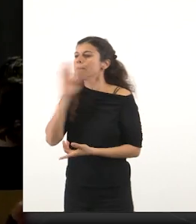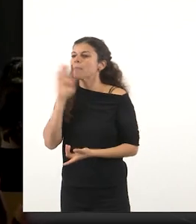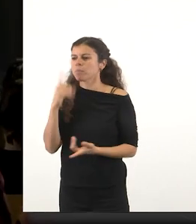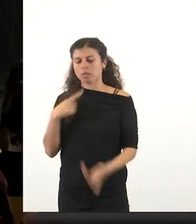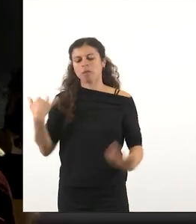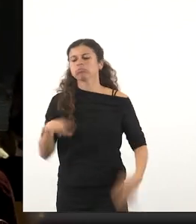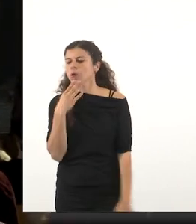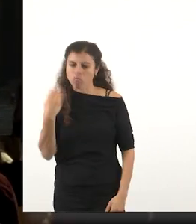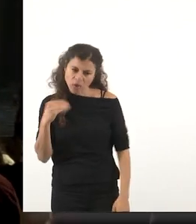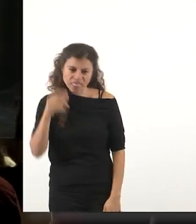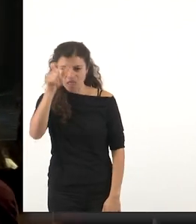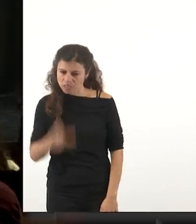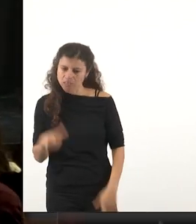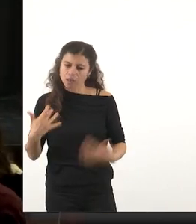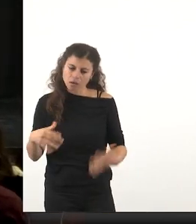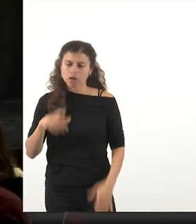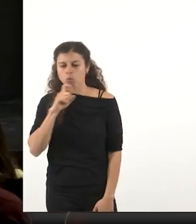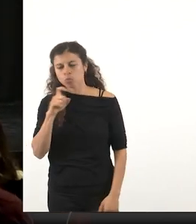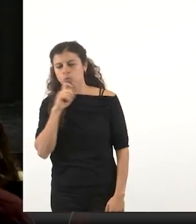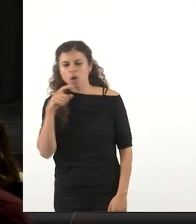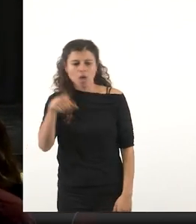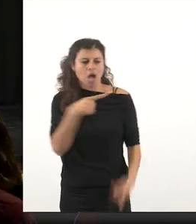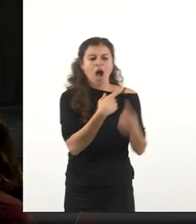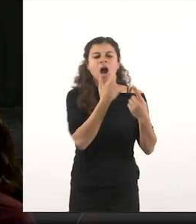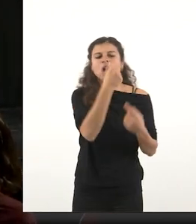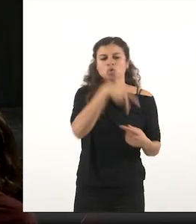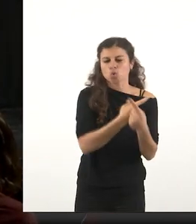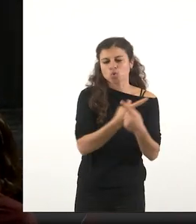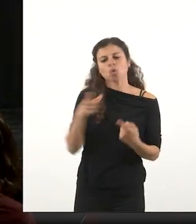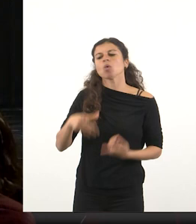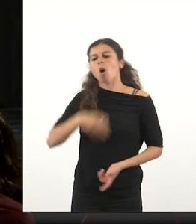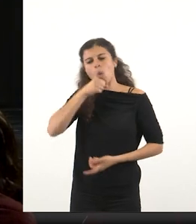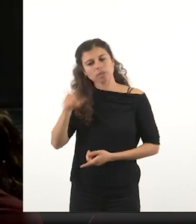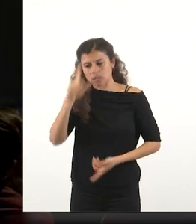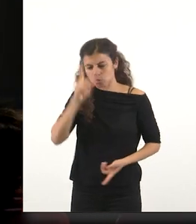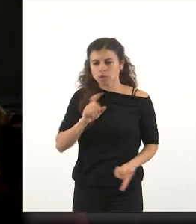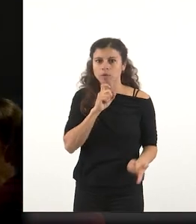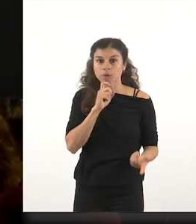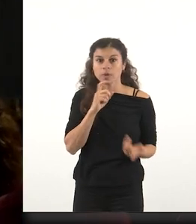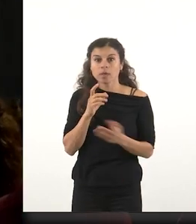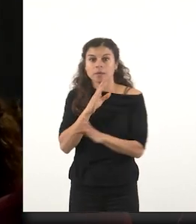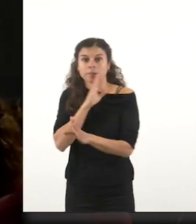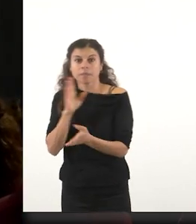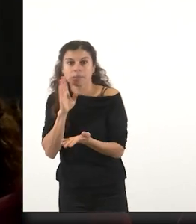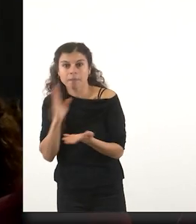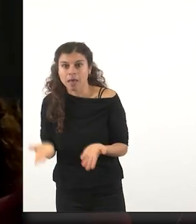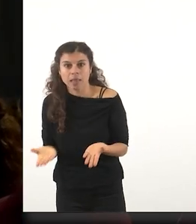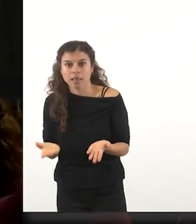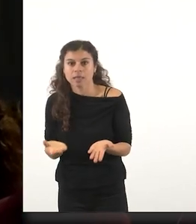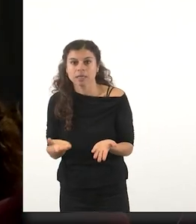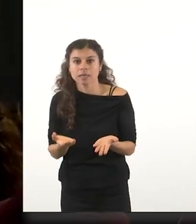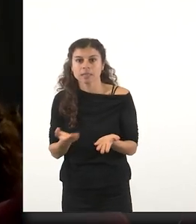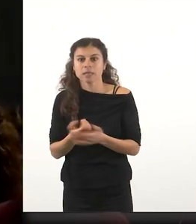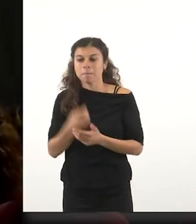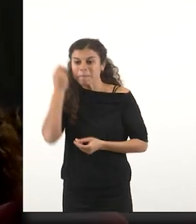Pamela, hija, qué adolescencia más mala me estás dando? Y a mí, es verdad, Antonio, ¿cómo te aguanta la mala hostia que tienes todos los días? Mi propia madre, ¿qué vería en cada merienda cuando Antonio entraba a mi casa